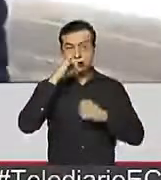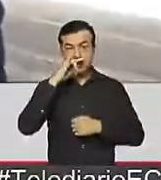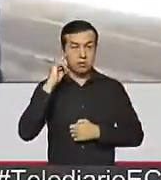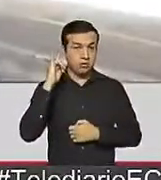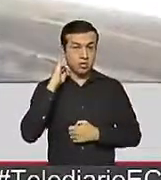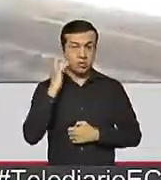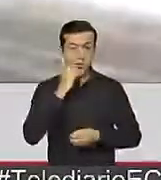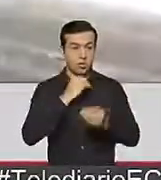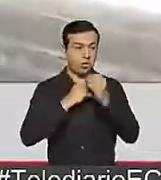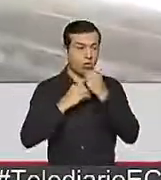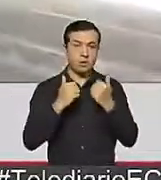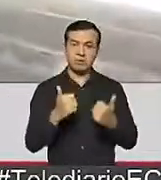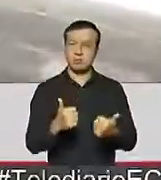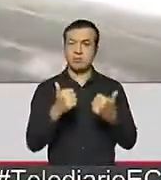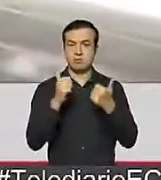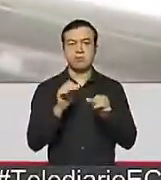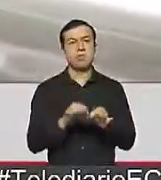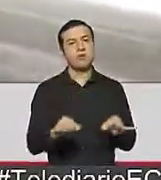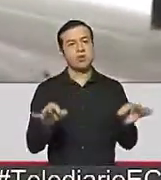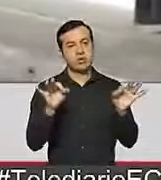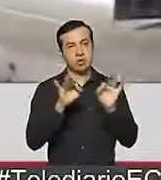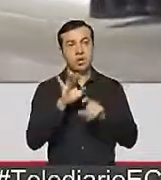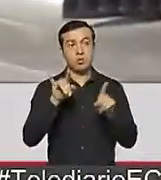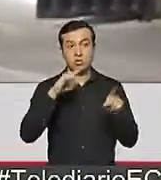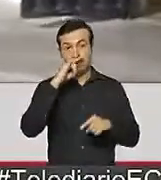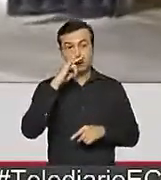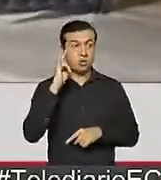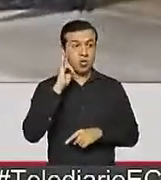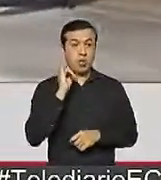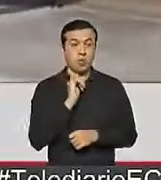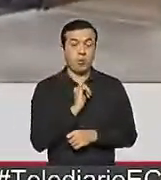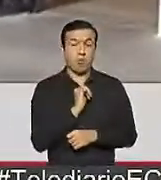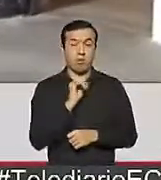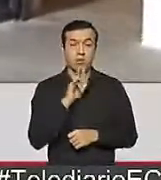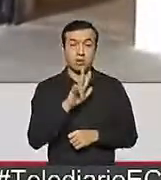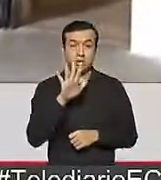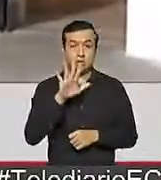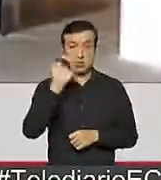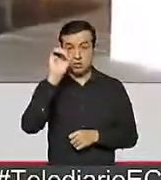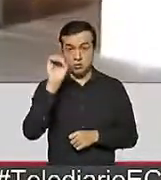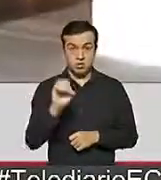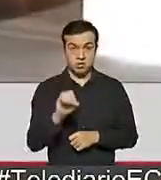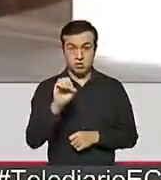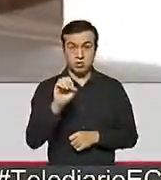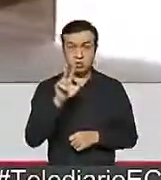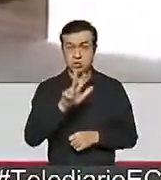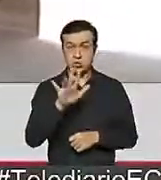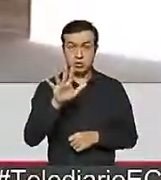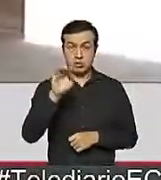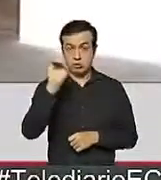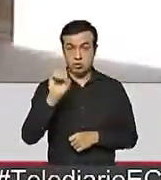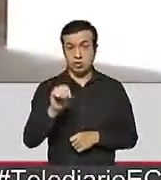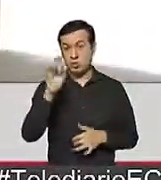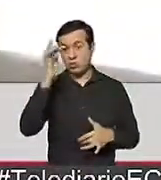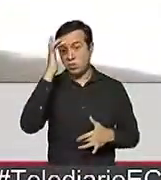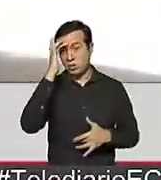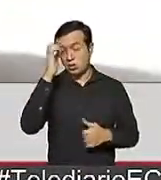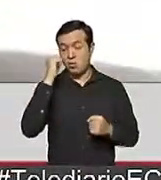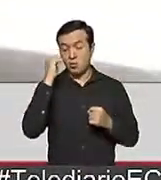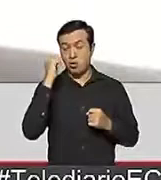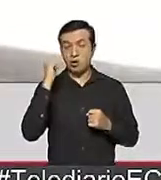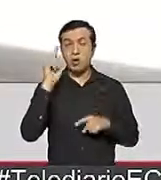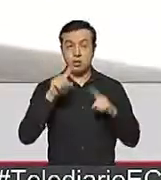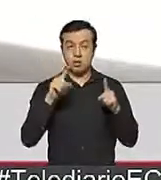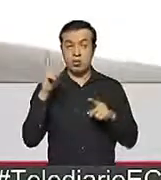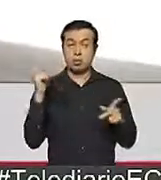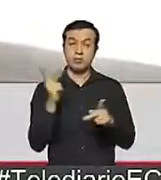Cero, disminuir la desnutrición infantil, ya que el 35% de las enfermedades